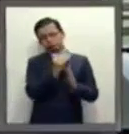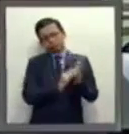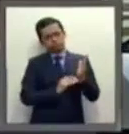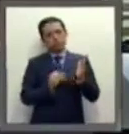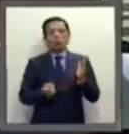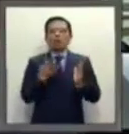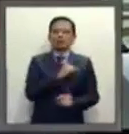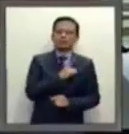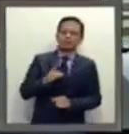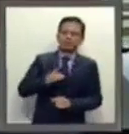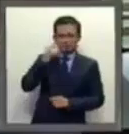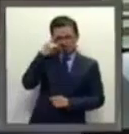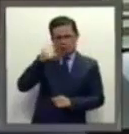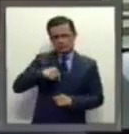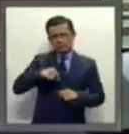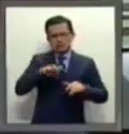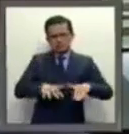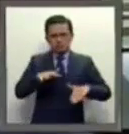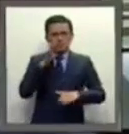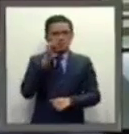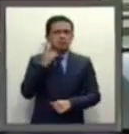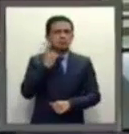deuda autorizada por este Congreso.